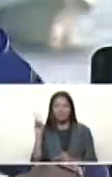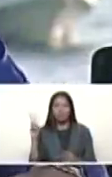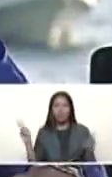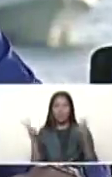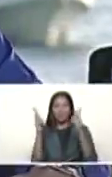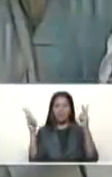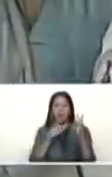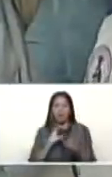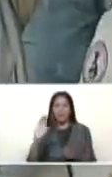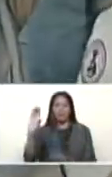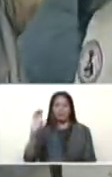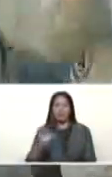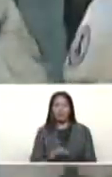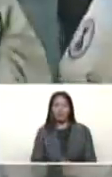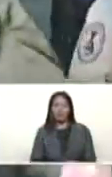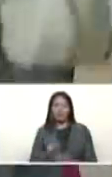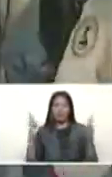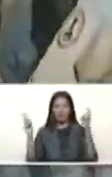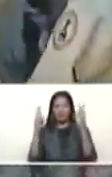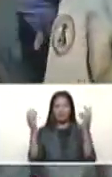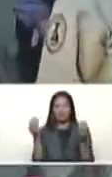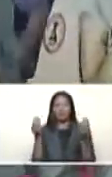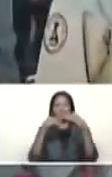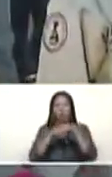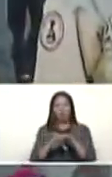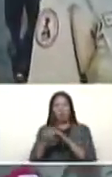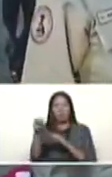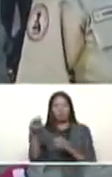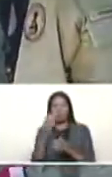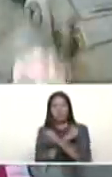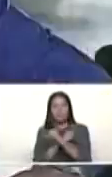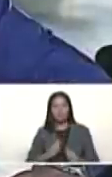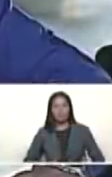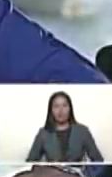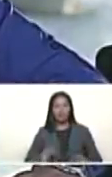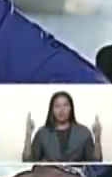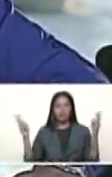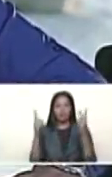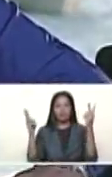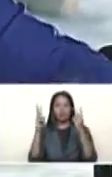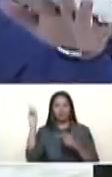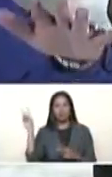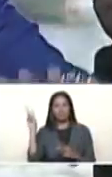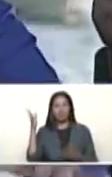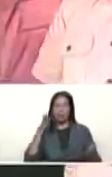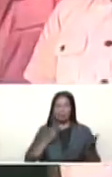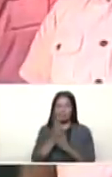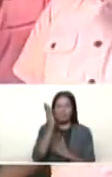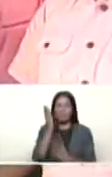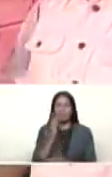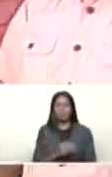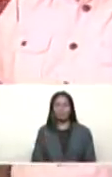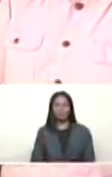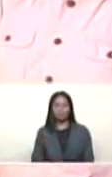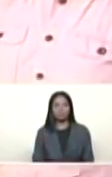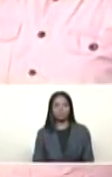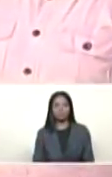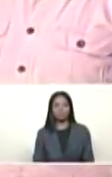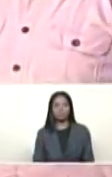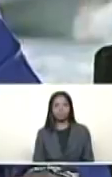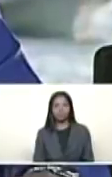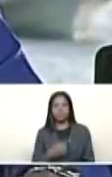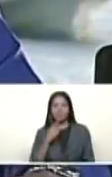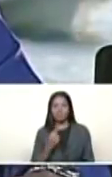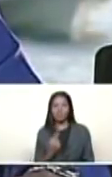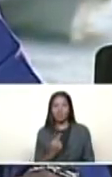patria! ¡Que viva la Unión Cívico-Militar! ¡Que viva Venezuela por siempre! Y